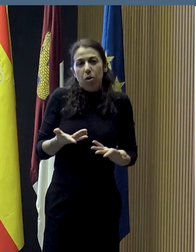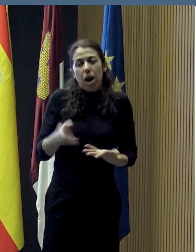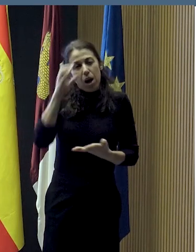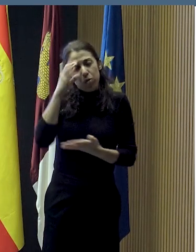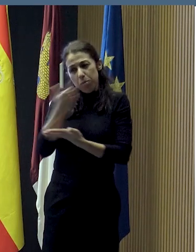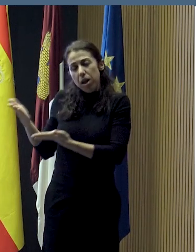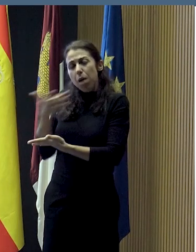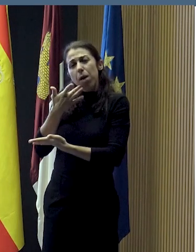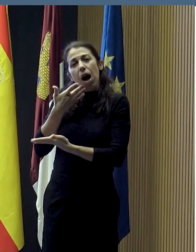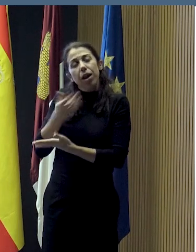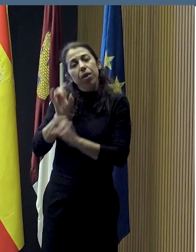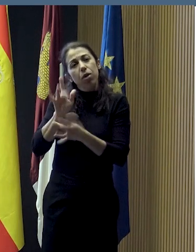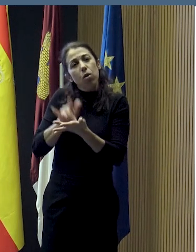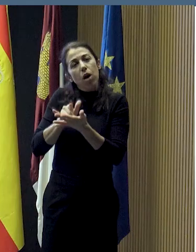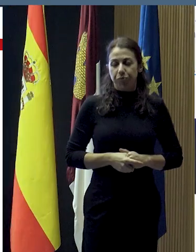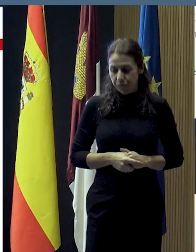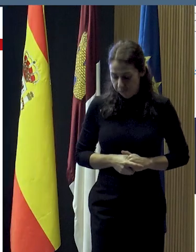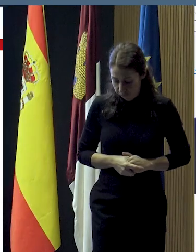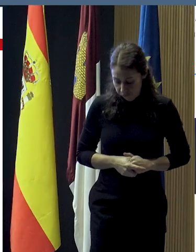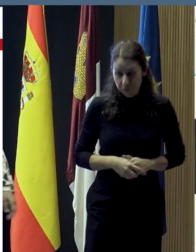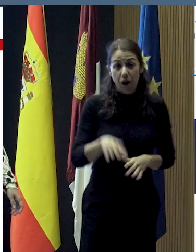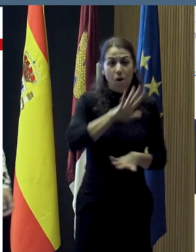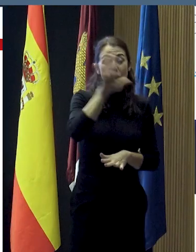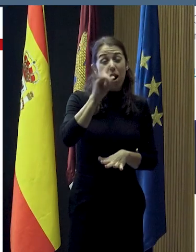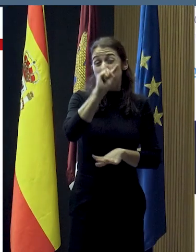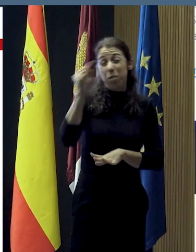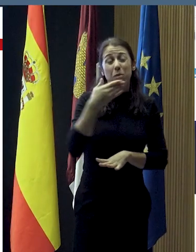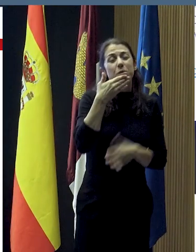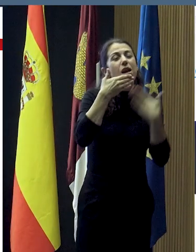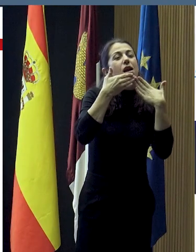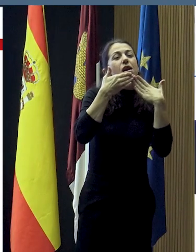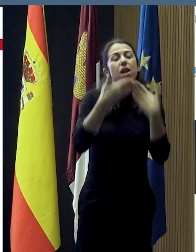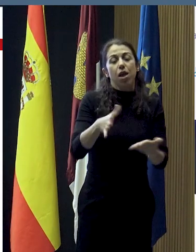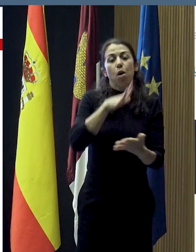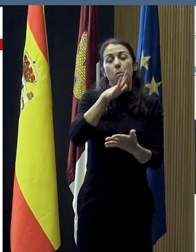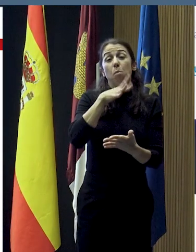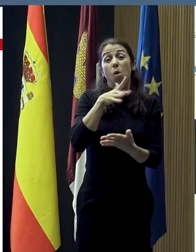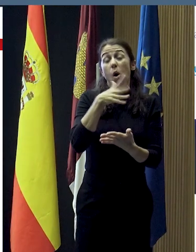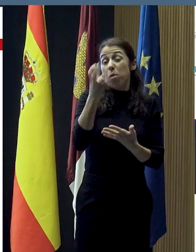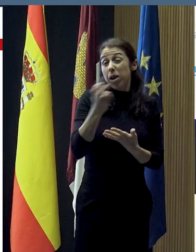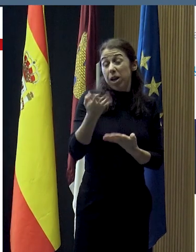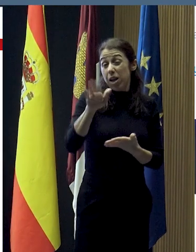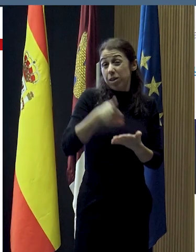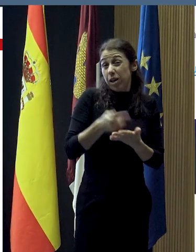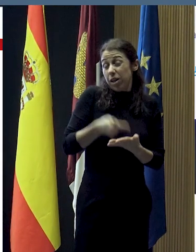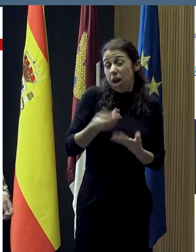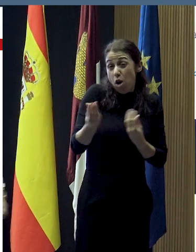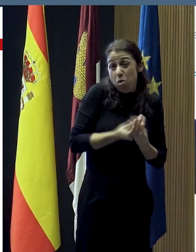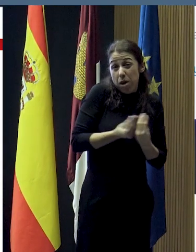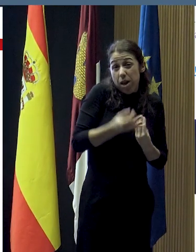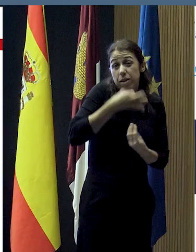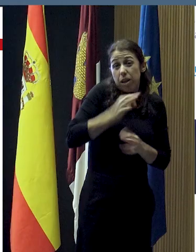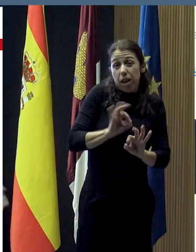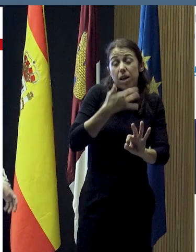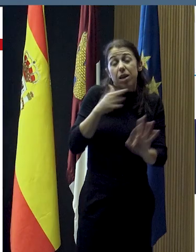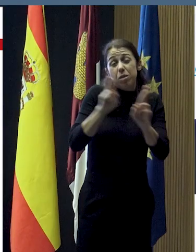para hablarnos de memoria y Alzheimer. Hola, en primer lugar, muchísimas gracias por haberos acercado hasta aquí a acompañarme esta